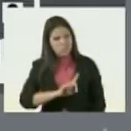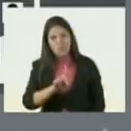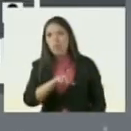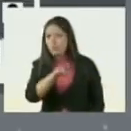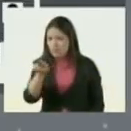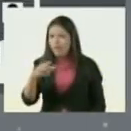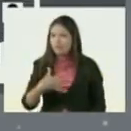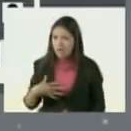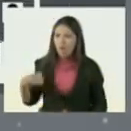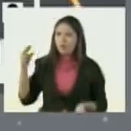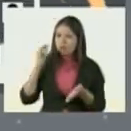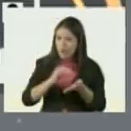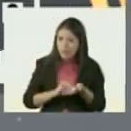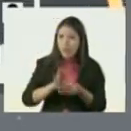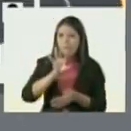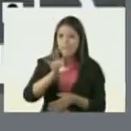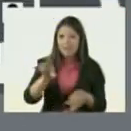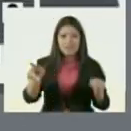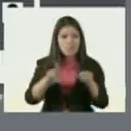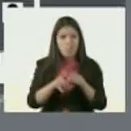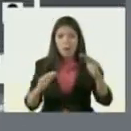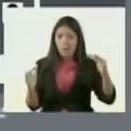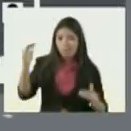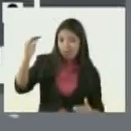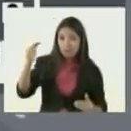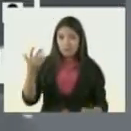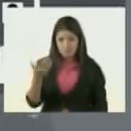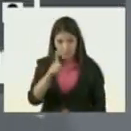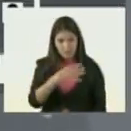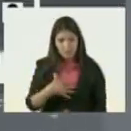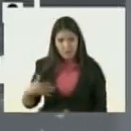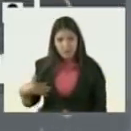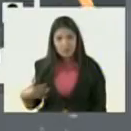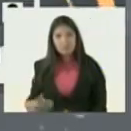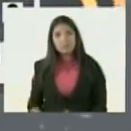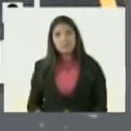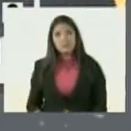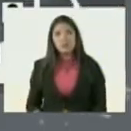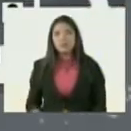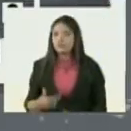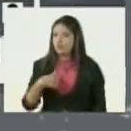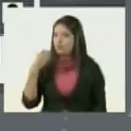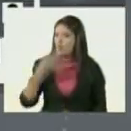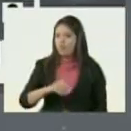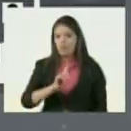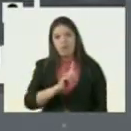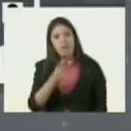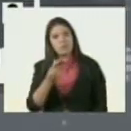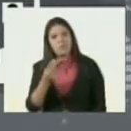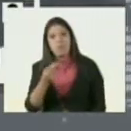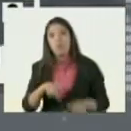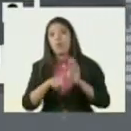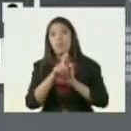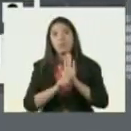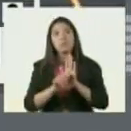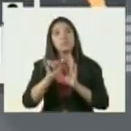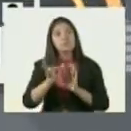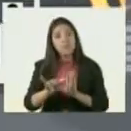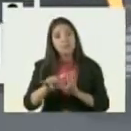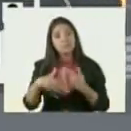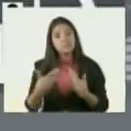un país otra vez de ricos y pobres, un país de desigual. Estoy seguro que no. La constituyente es el